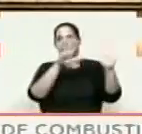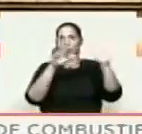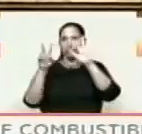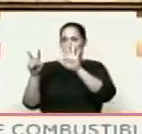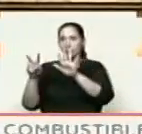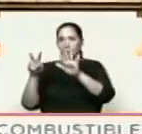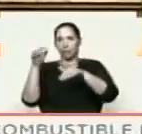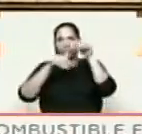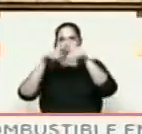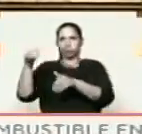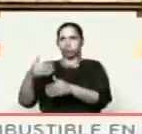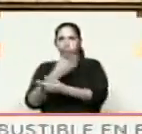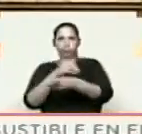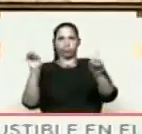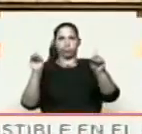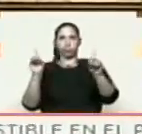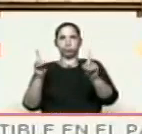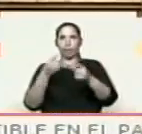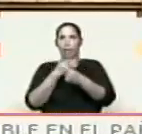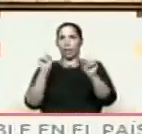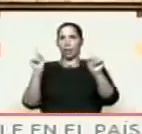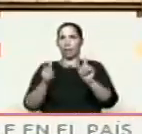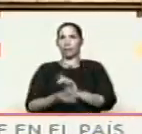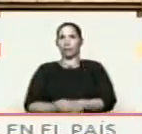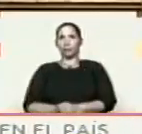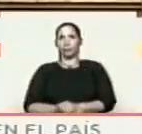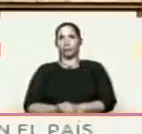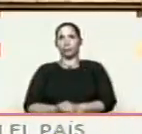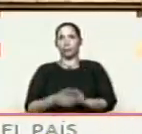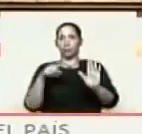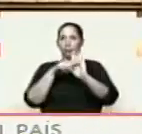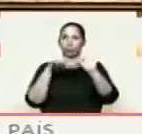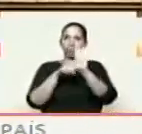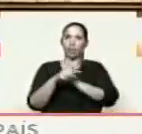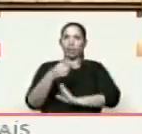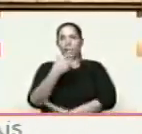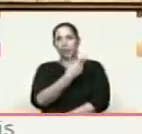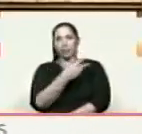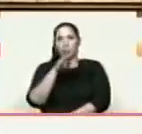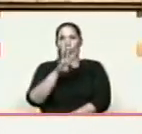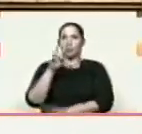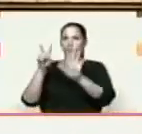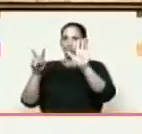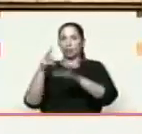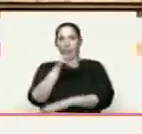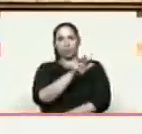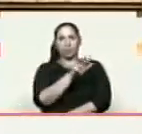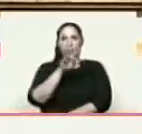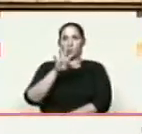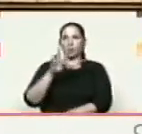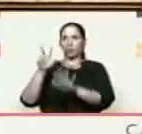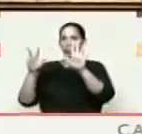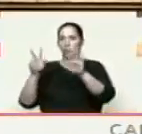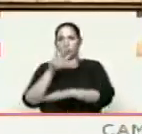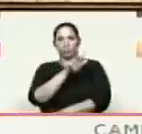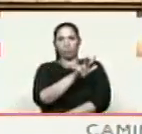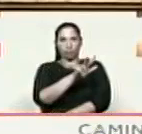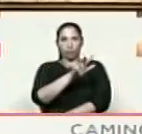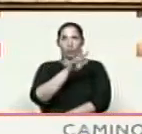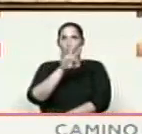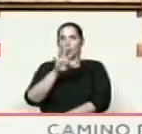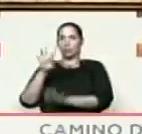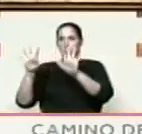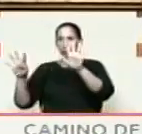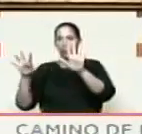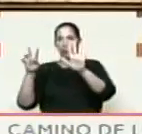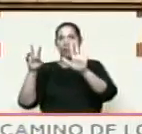universales, directas y secretas, de conformidad con lo previsto en los artículos 347, 348 y 349 de la Constitución de la